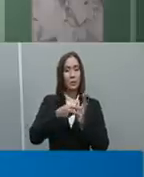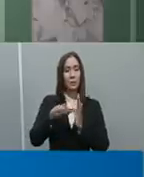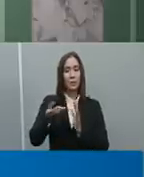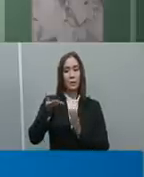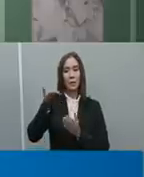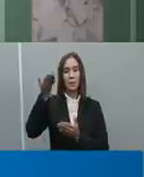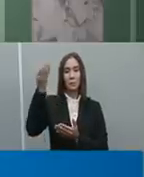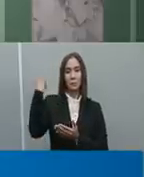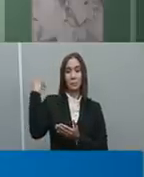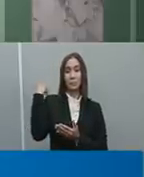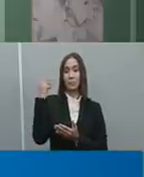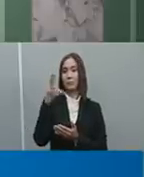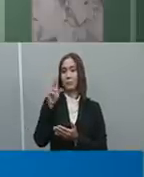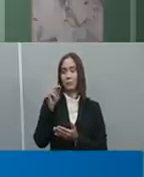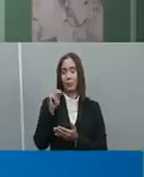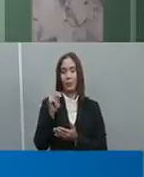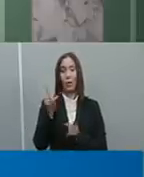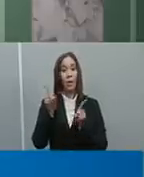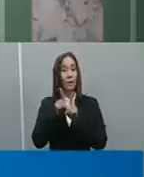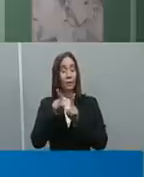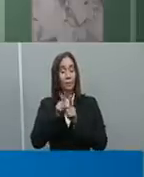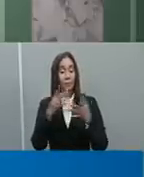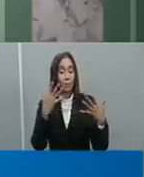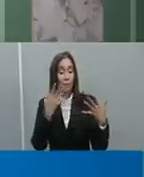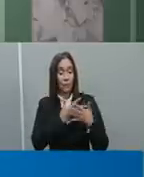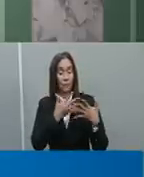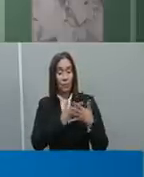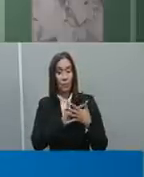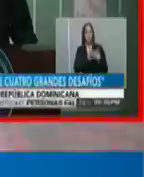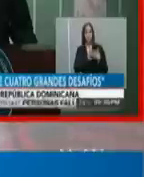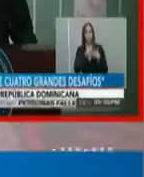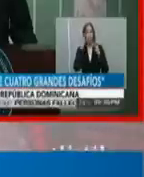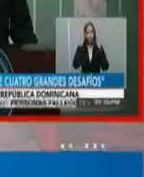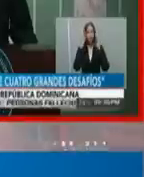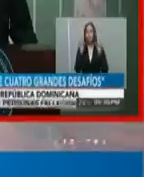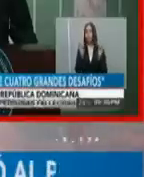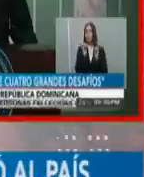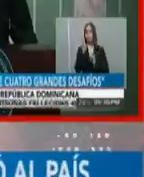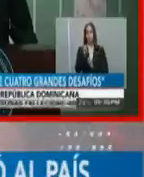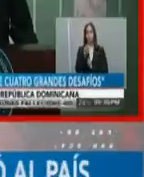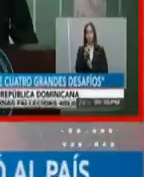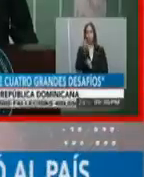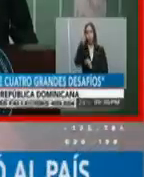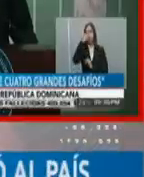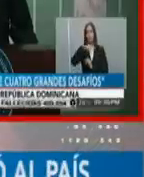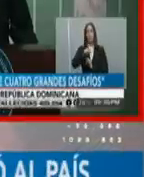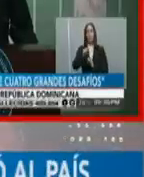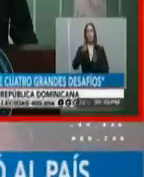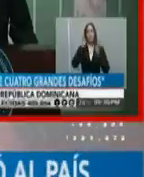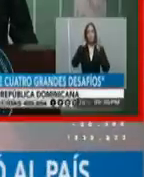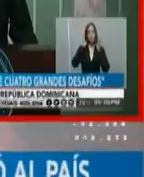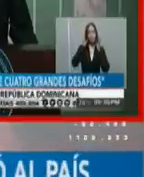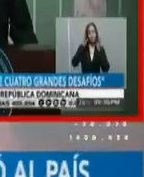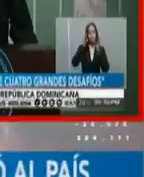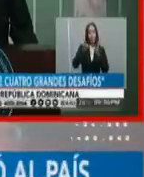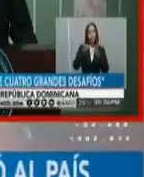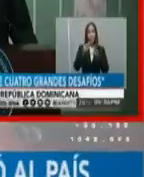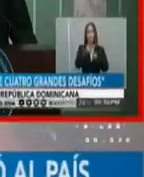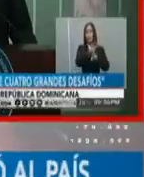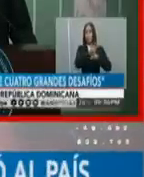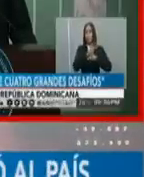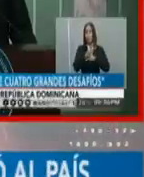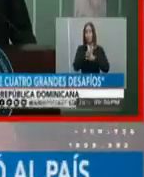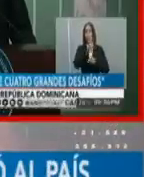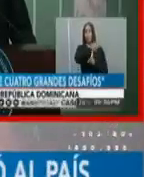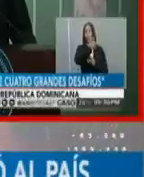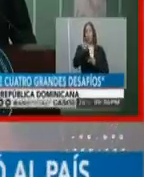tener riesgos, acota el presidente Danilo Medina. Cubrir las necesidades, el tercer reto que hablaba el